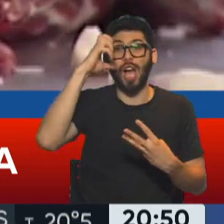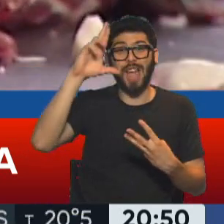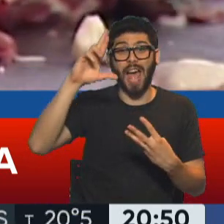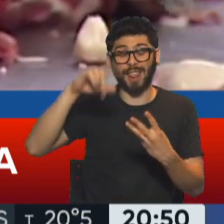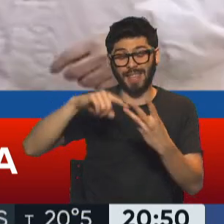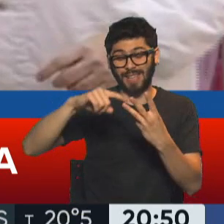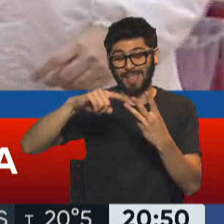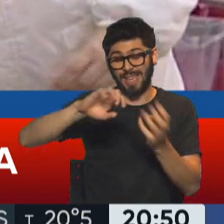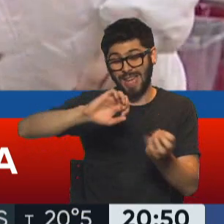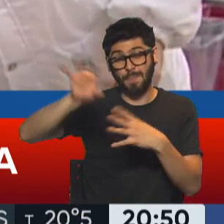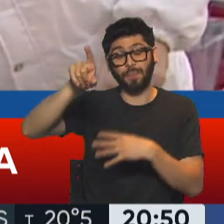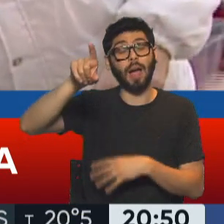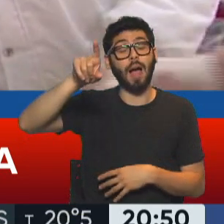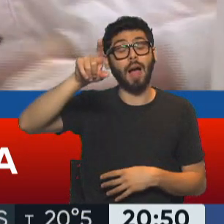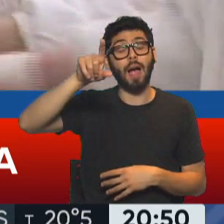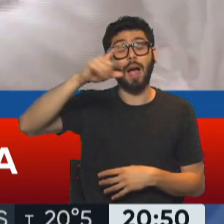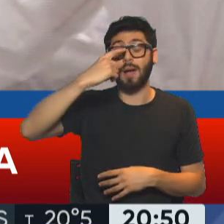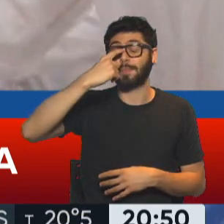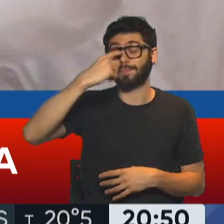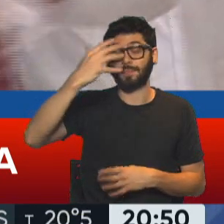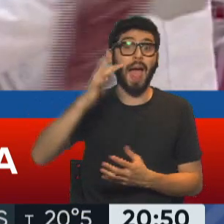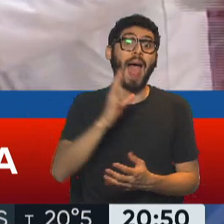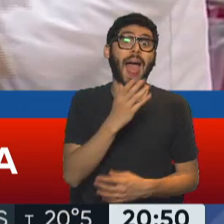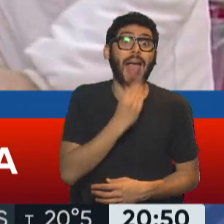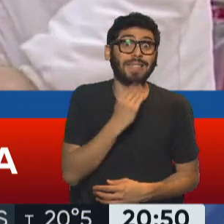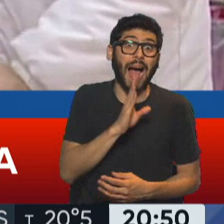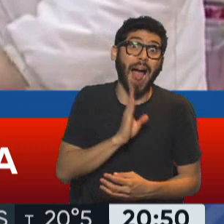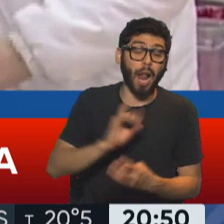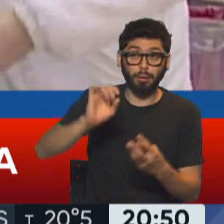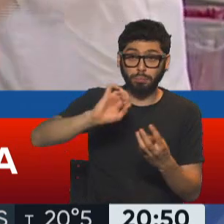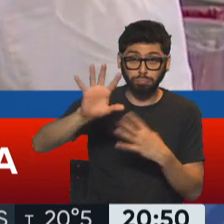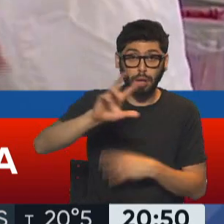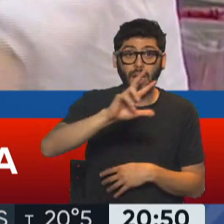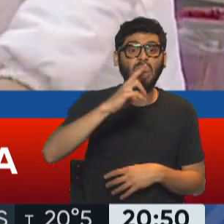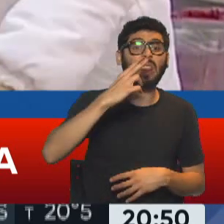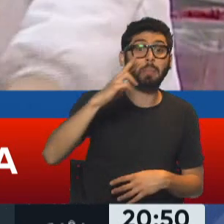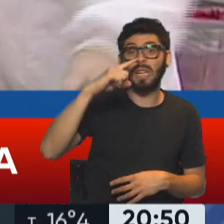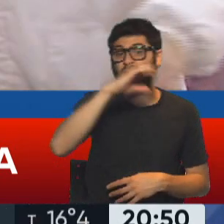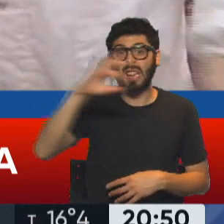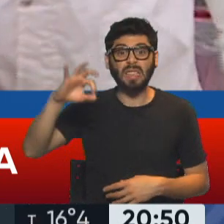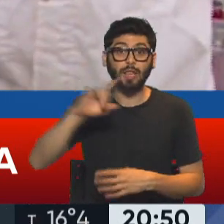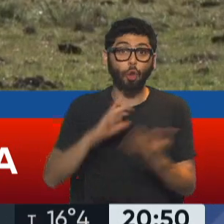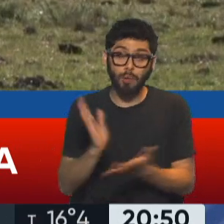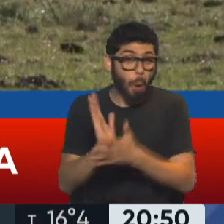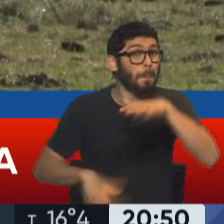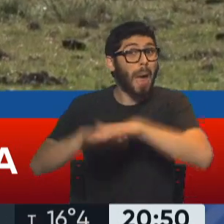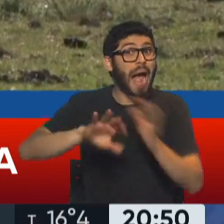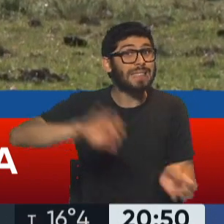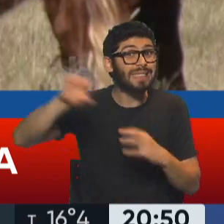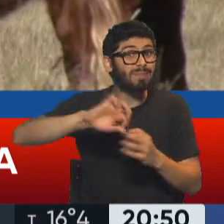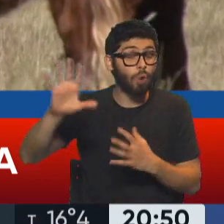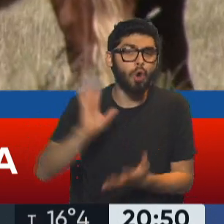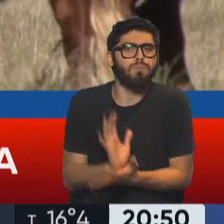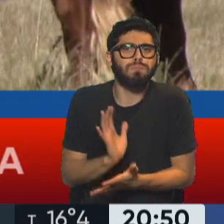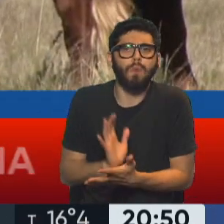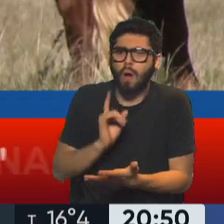tiene destino de Israel, estaba en 3.700 toneladas al máximo. O sea, lo que había es una